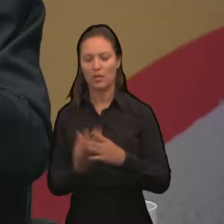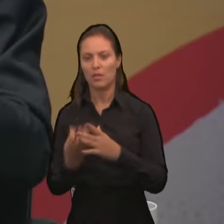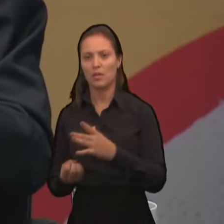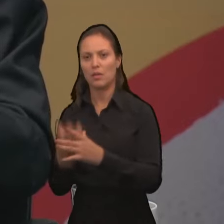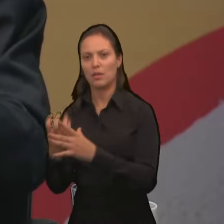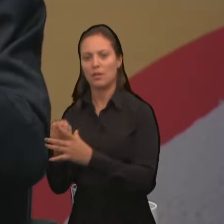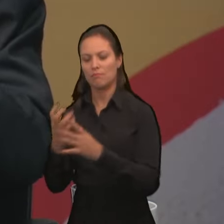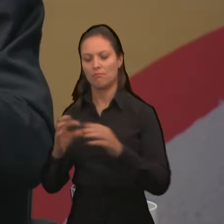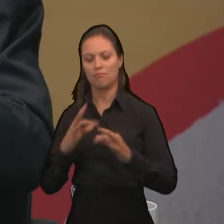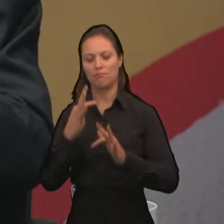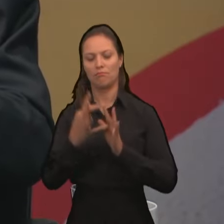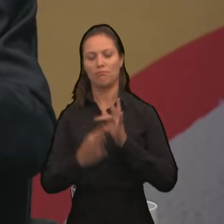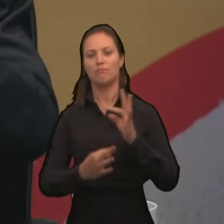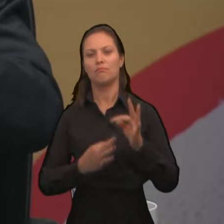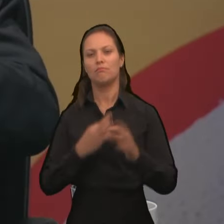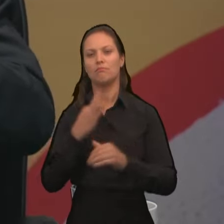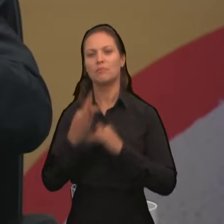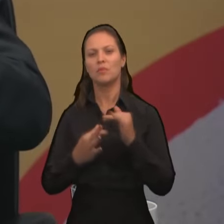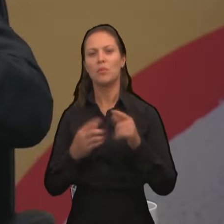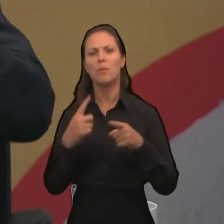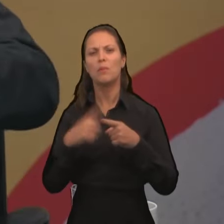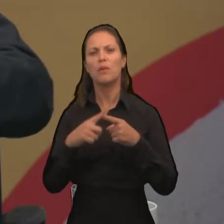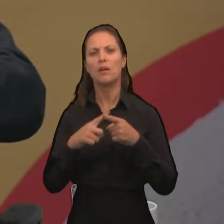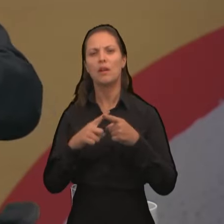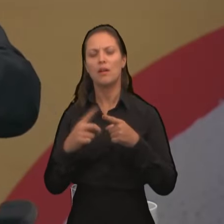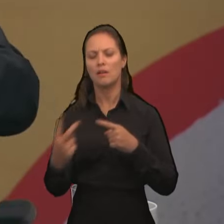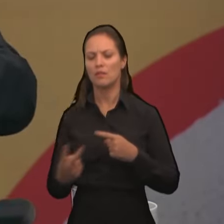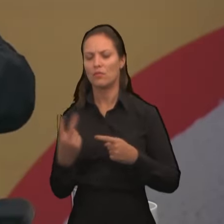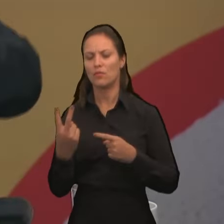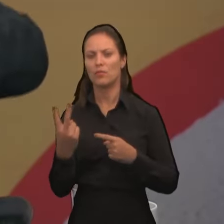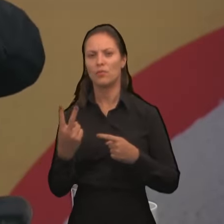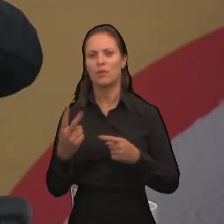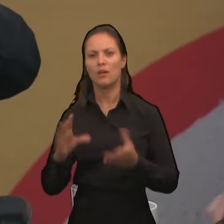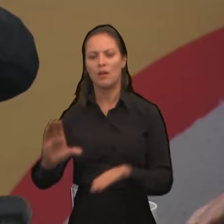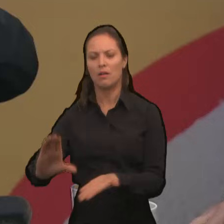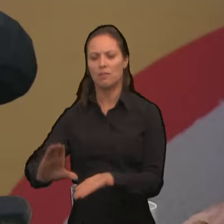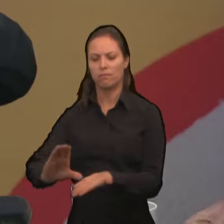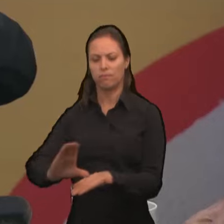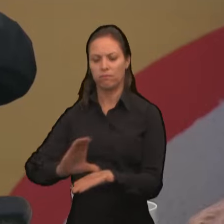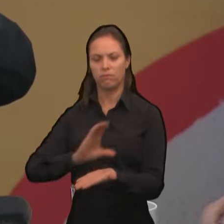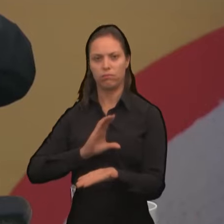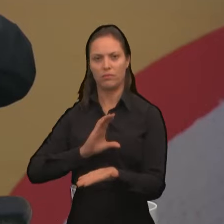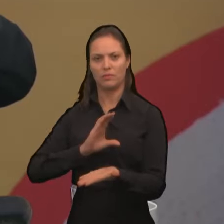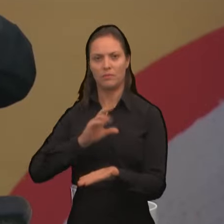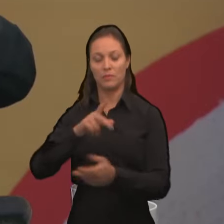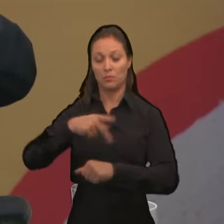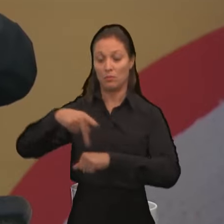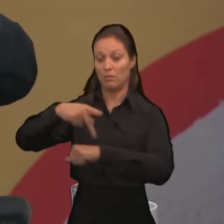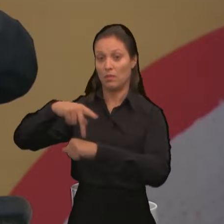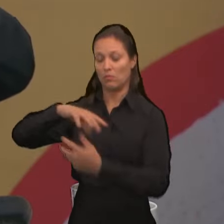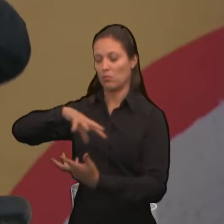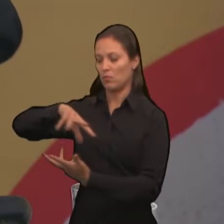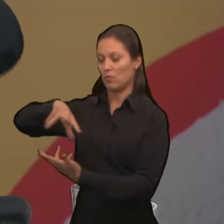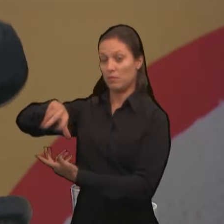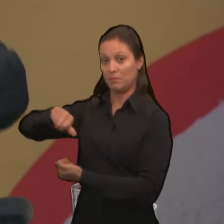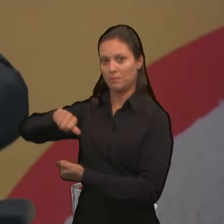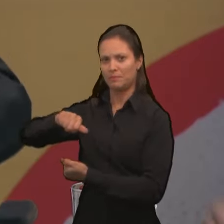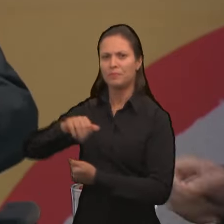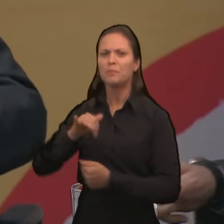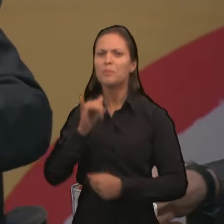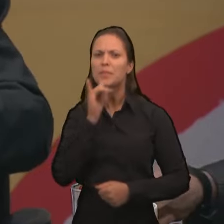digitales. Muchas de ellas tienen una facturación superior al Producto Interno Bruto de la mayor parte de los países del